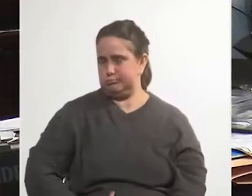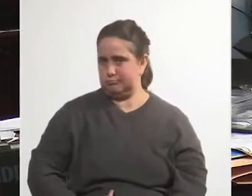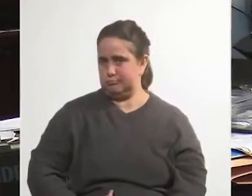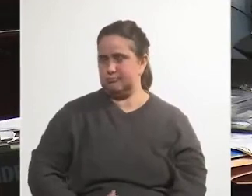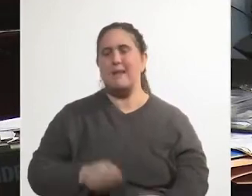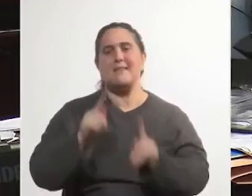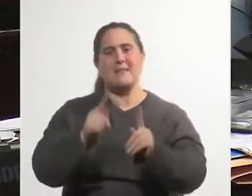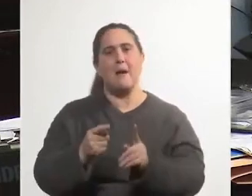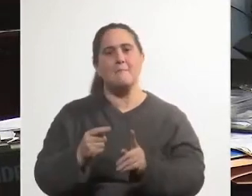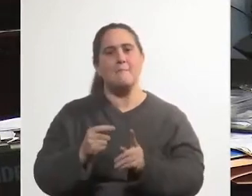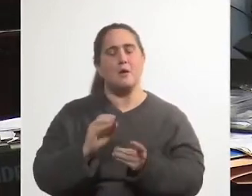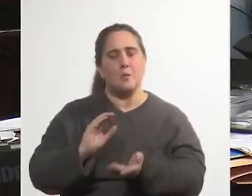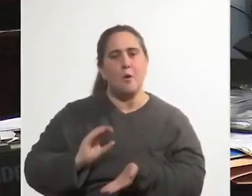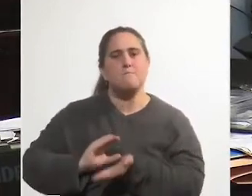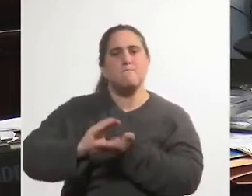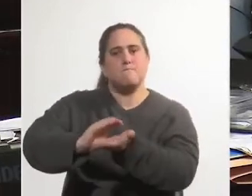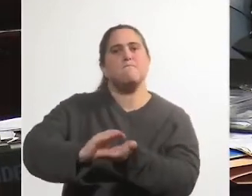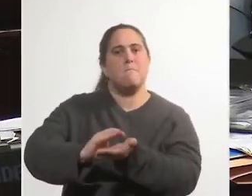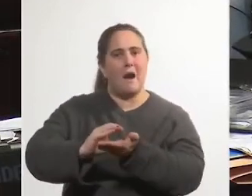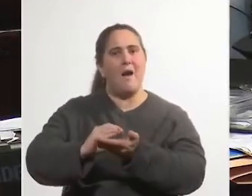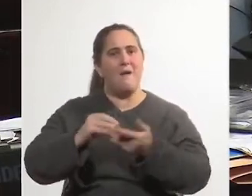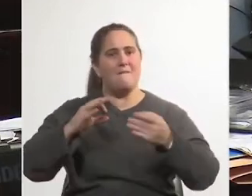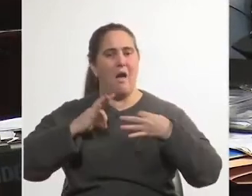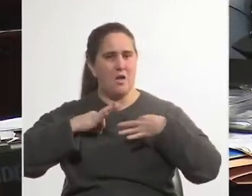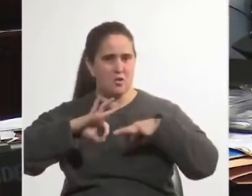salario vacacional